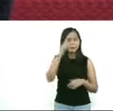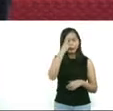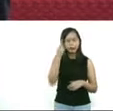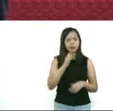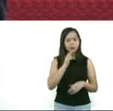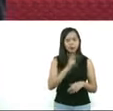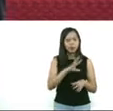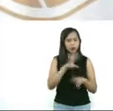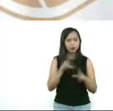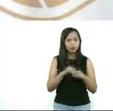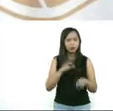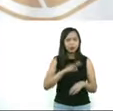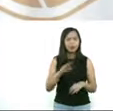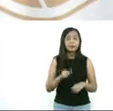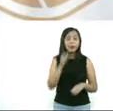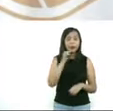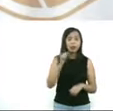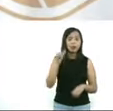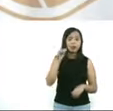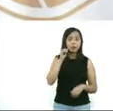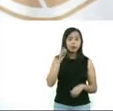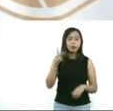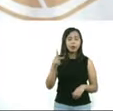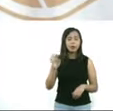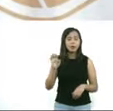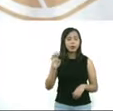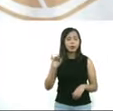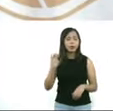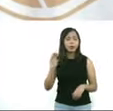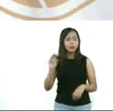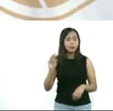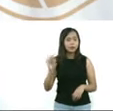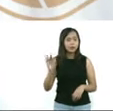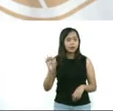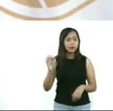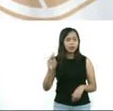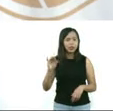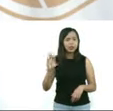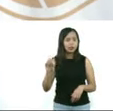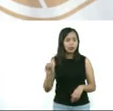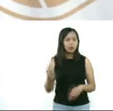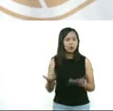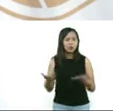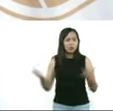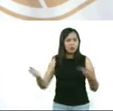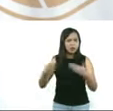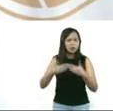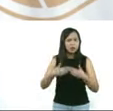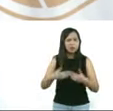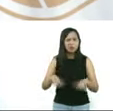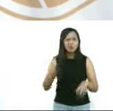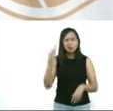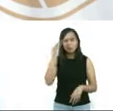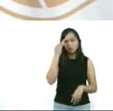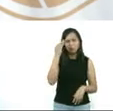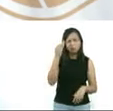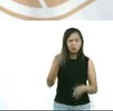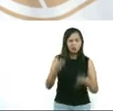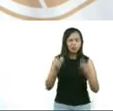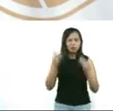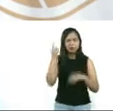Jefa de gobierno, ayer estuvo bloqueado el periférico norte por 13 horas. ¿Puede hacer algo para que las concesionarias abran las autopistas